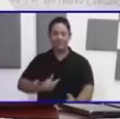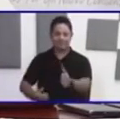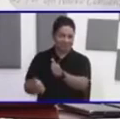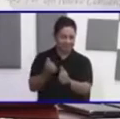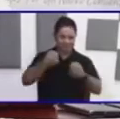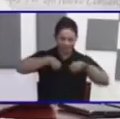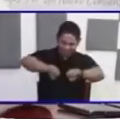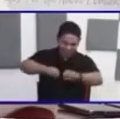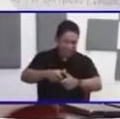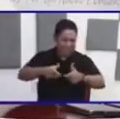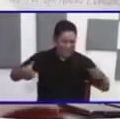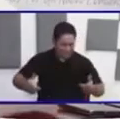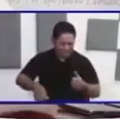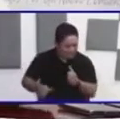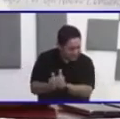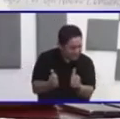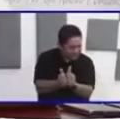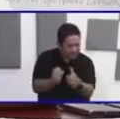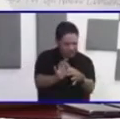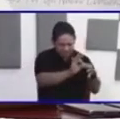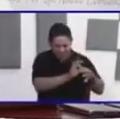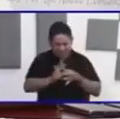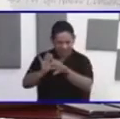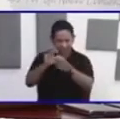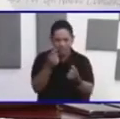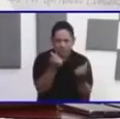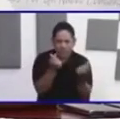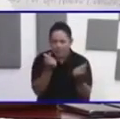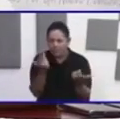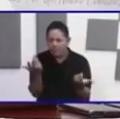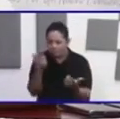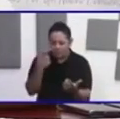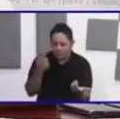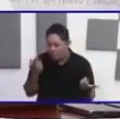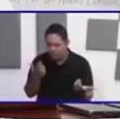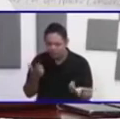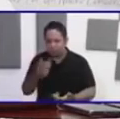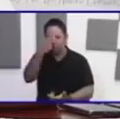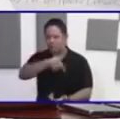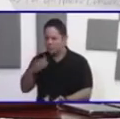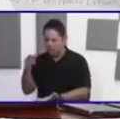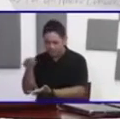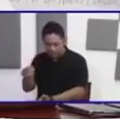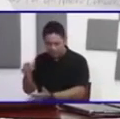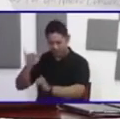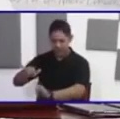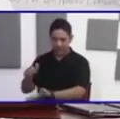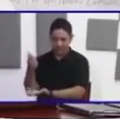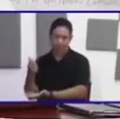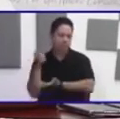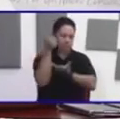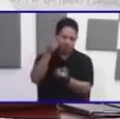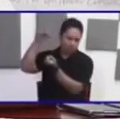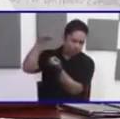en hacer un ejercicio presupuestario financiero serio para poder comprometernos con este anuncio que estamos haciendo en